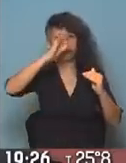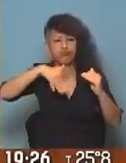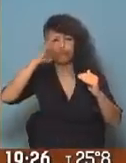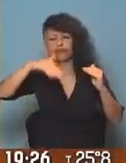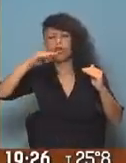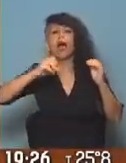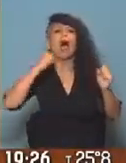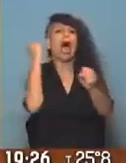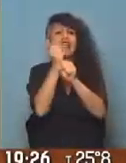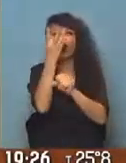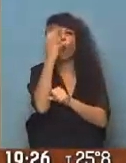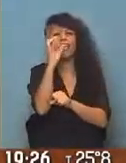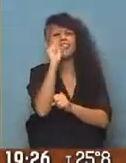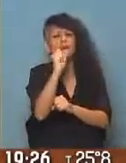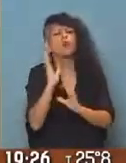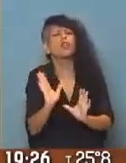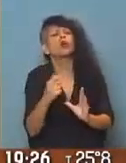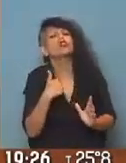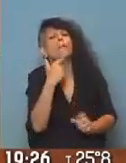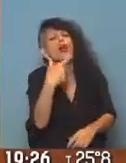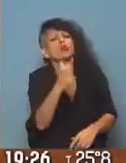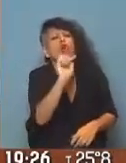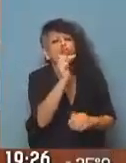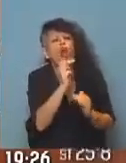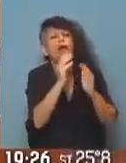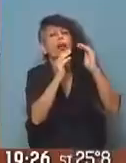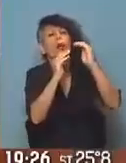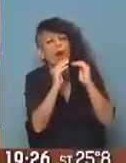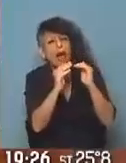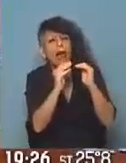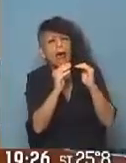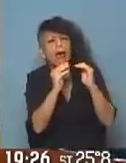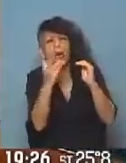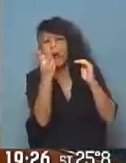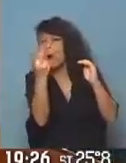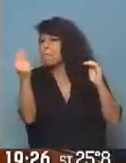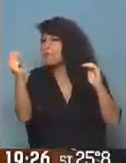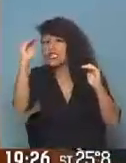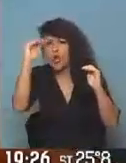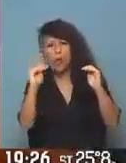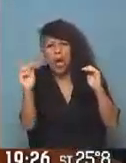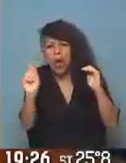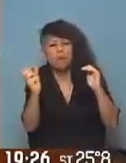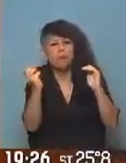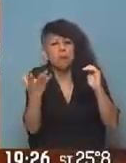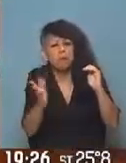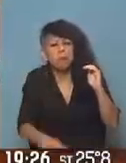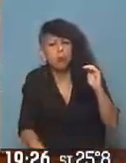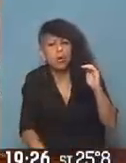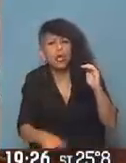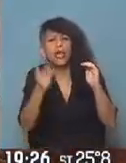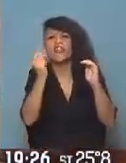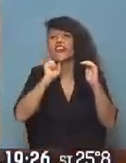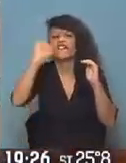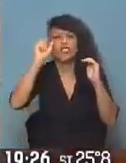40 pesos porque si baja el dólar no terminan de bajar los productos que hay en cada una de las góndolas son en que hablar de combustibles y demás y si dejan de la inflación cada vez más